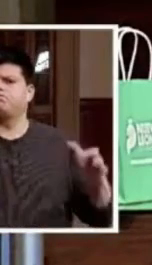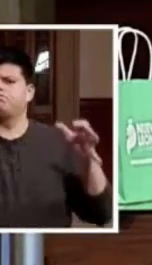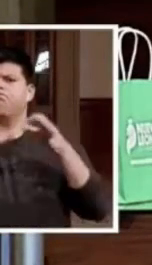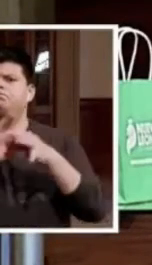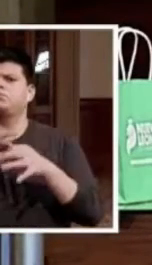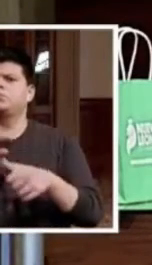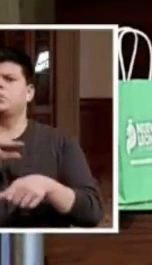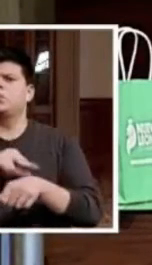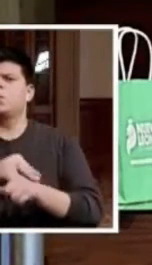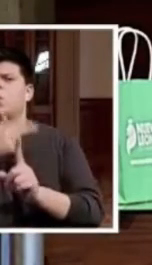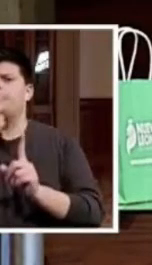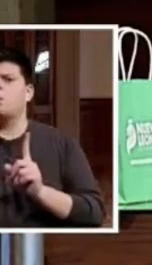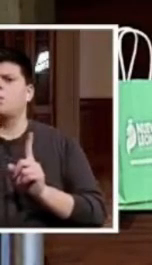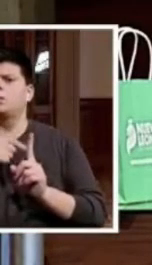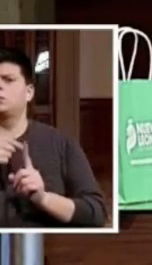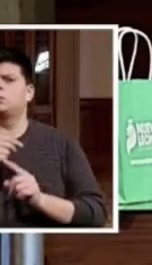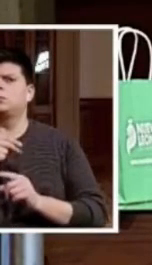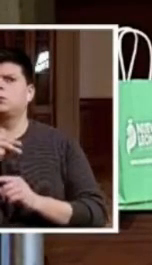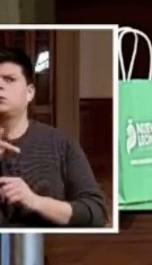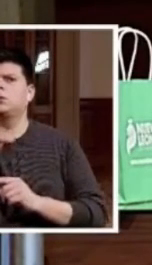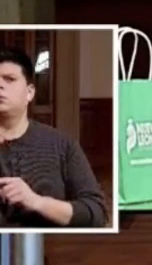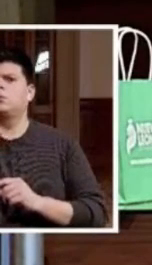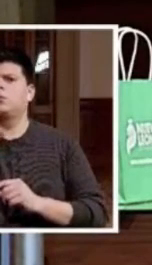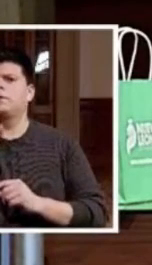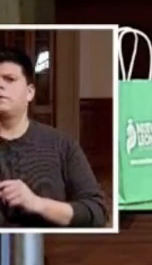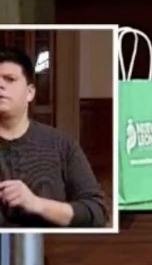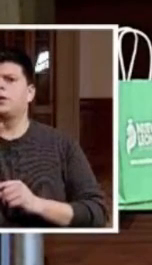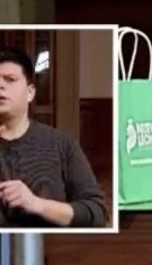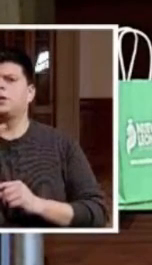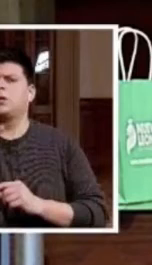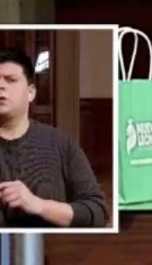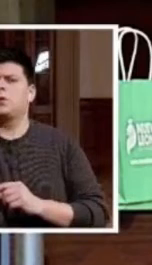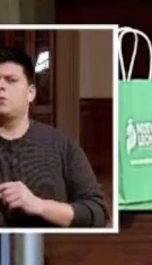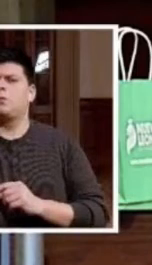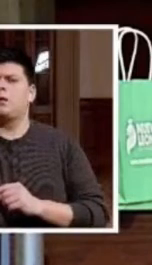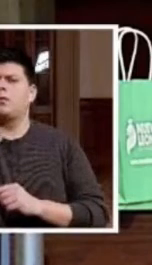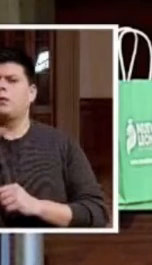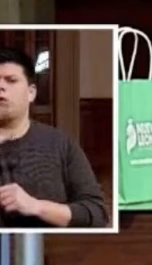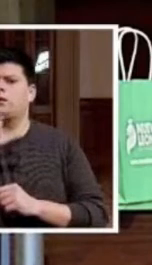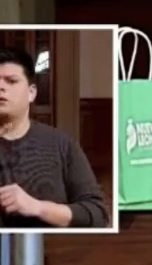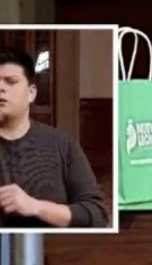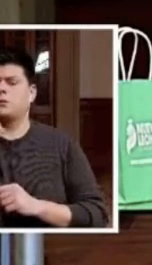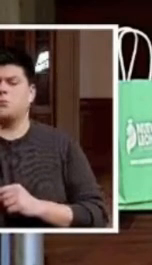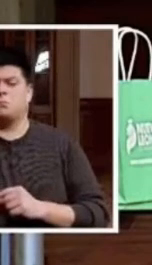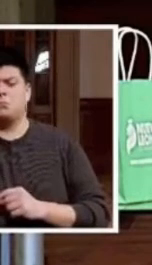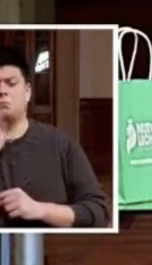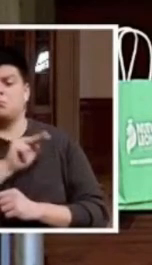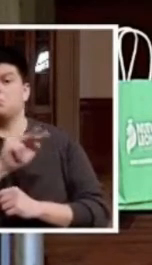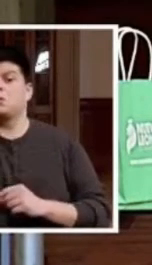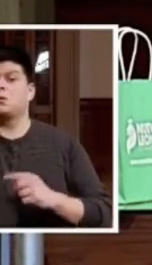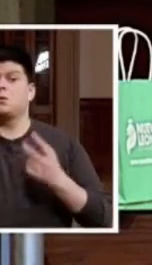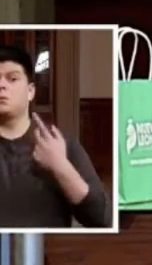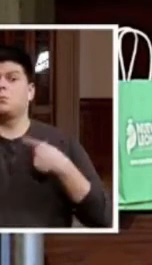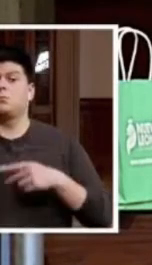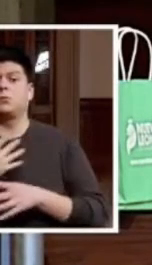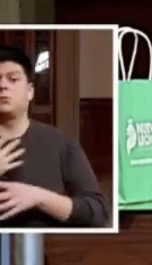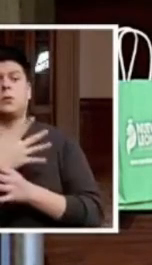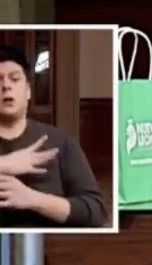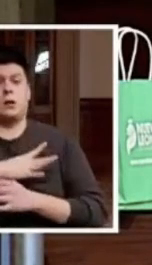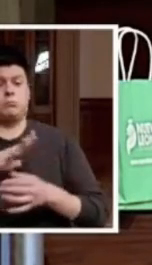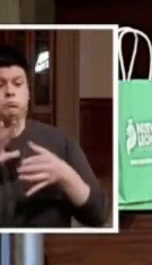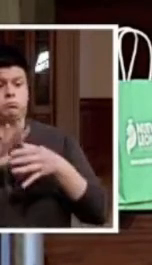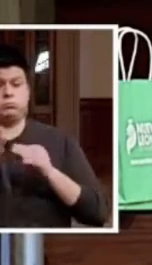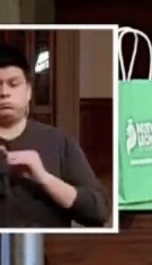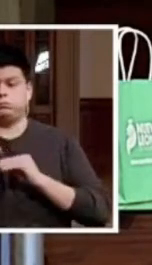este sentido, doctor, Pedro Porfirio Medellín pregunta que ante la situación de las personas que usted detallaba,